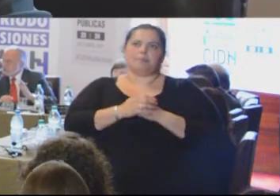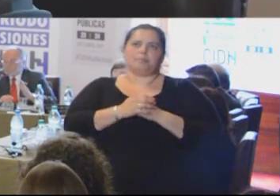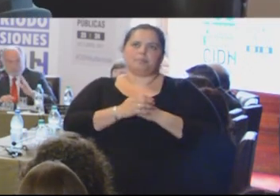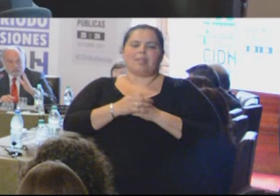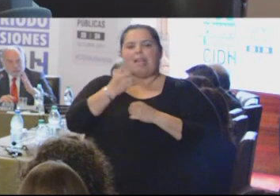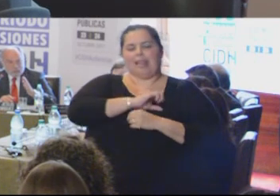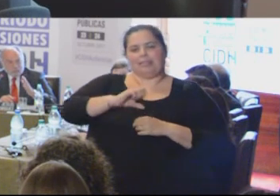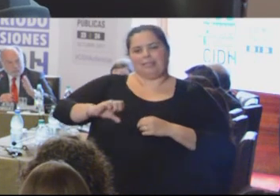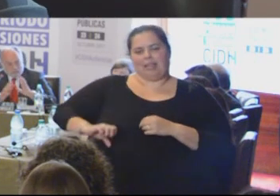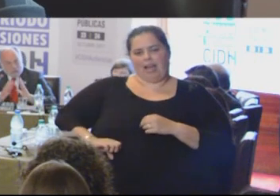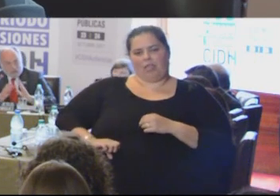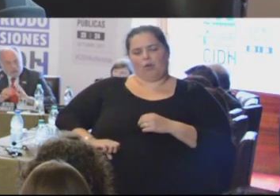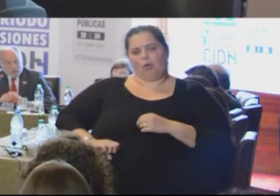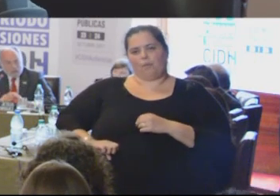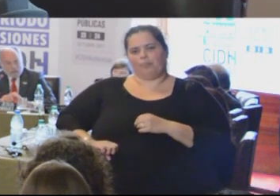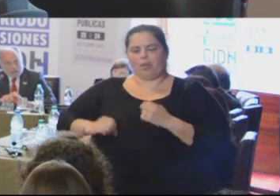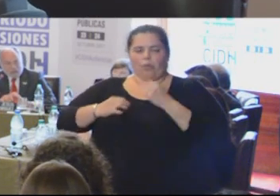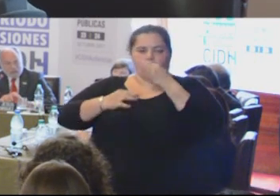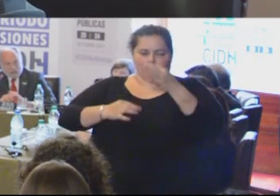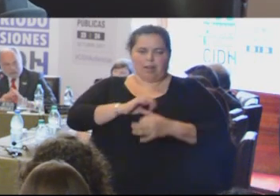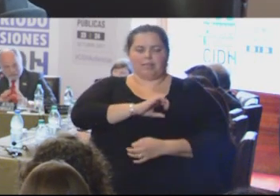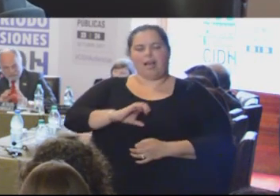estado en cuanto a